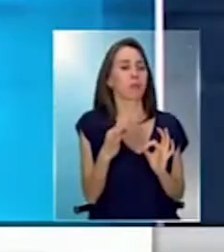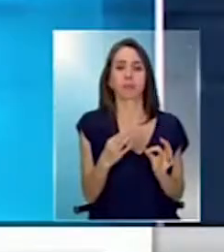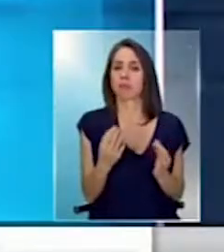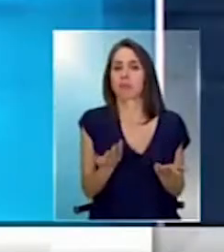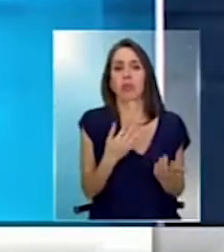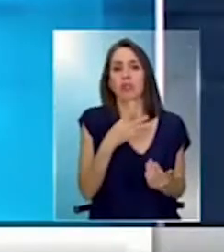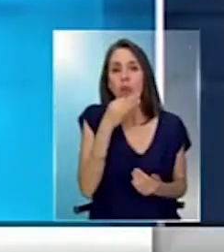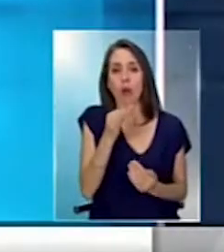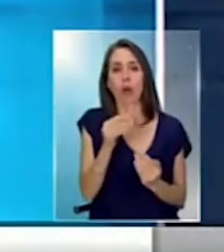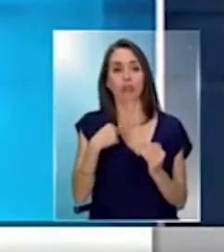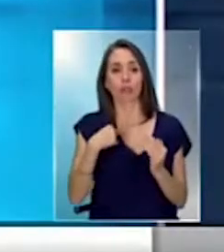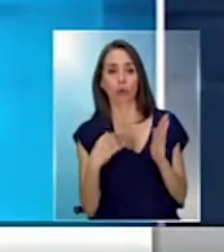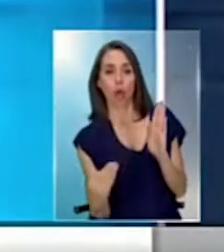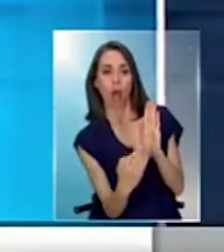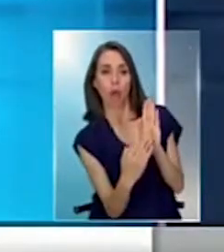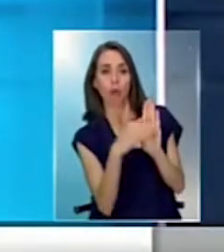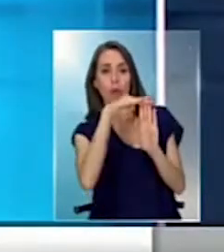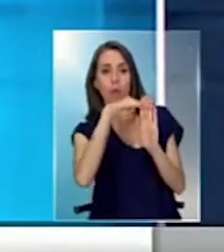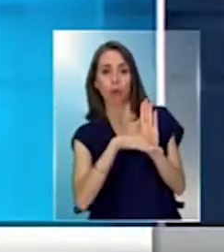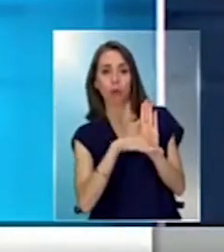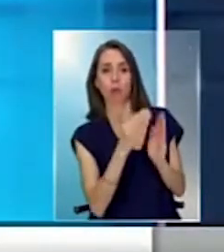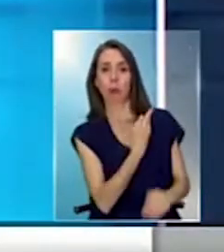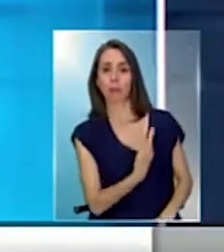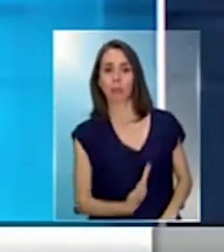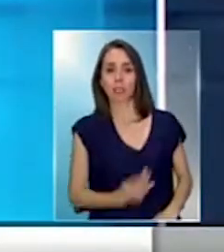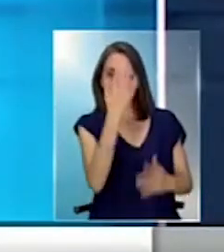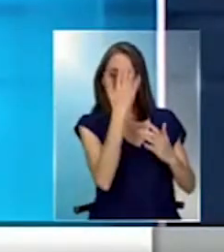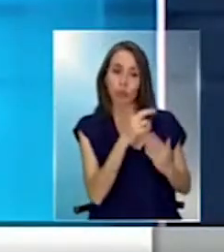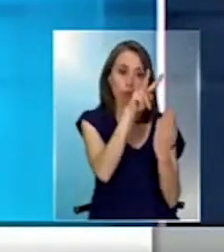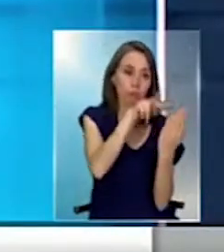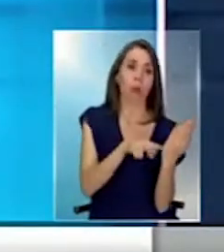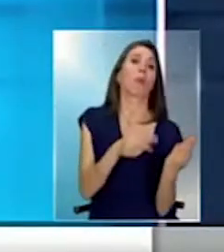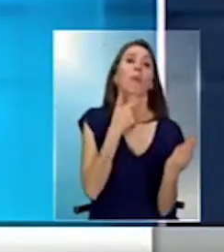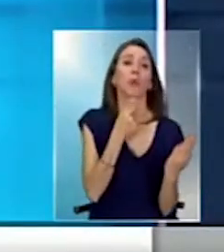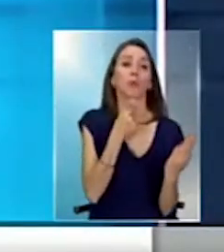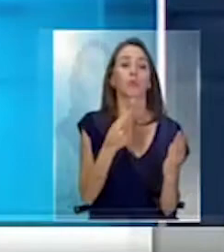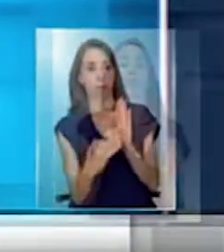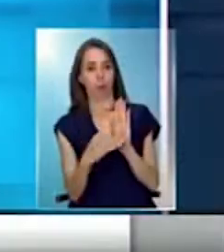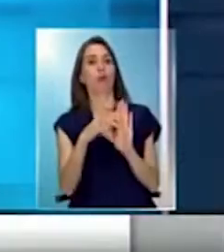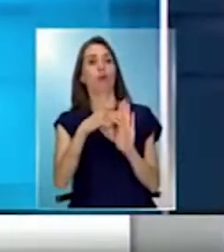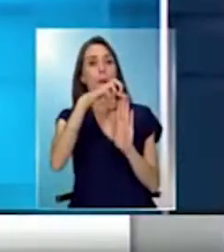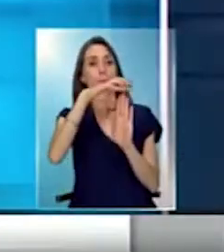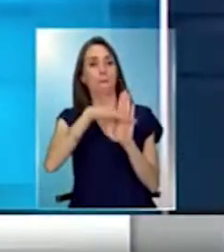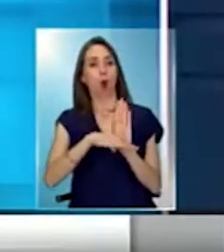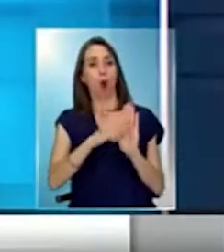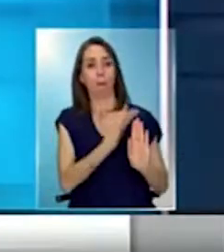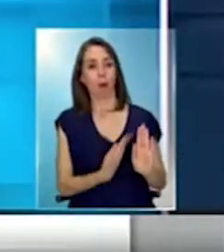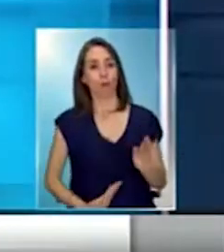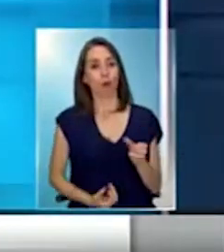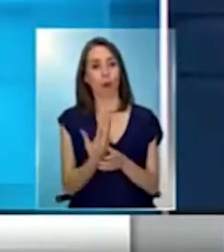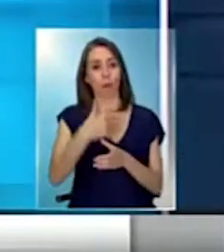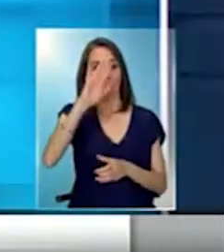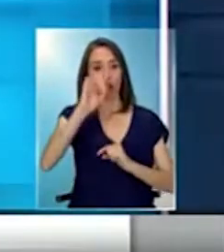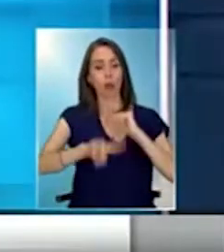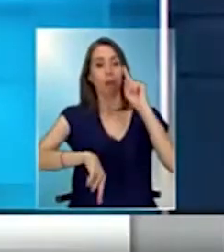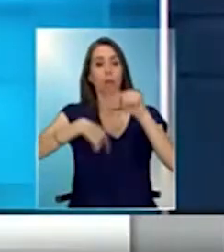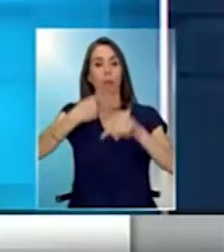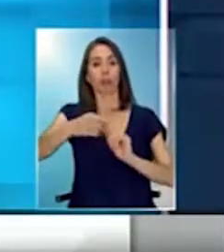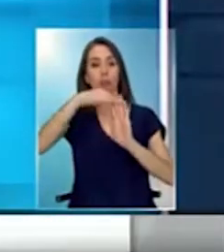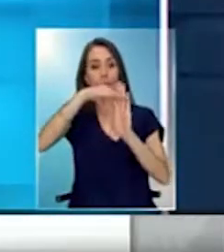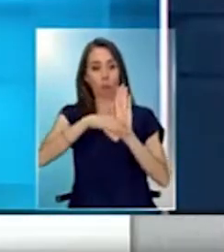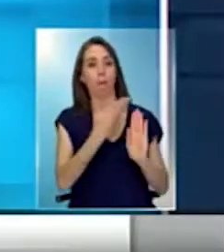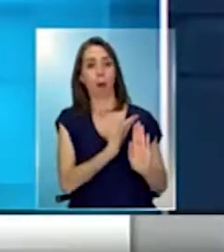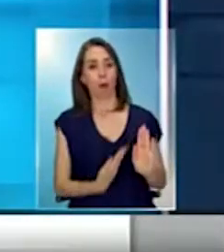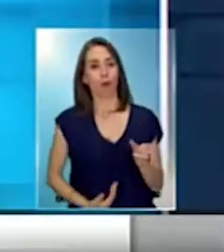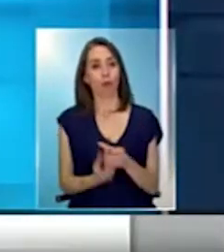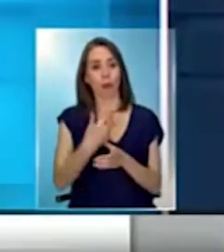Yo adherí al programa de la presidenta Bachelet, me gustó y por eso decidí entrar a la política y creo que el próximo programa debe ser una